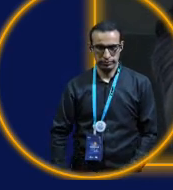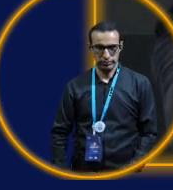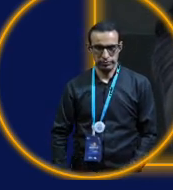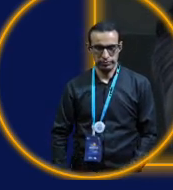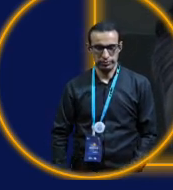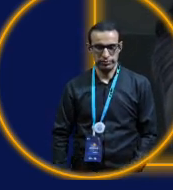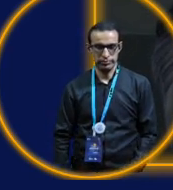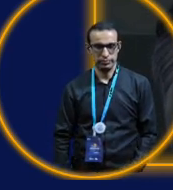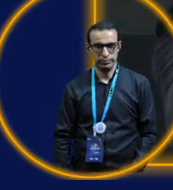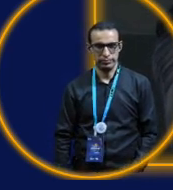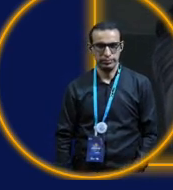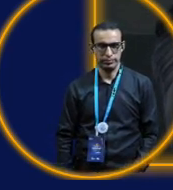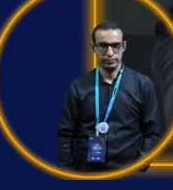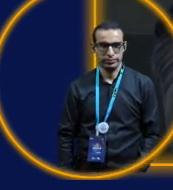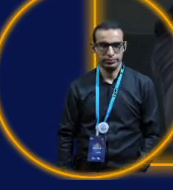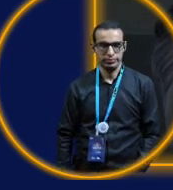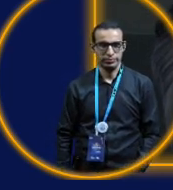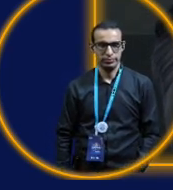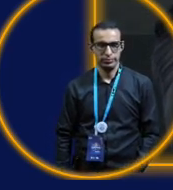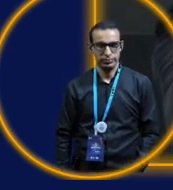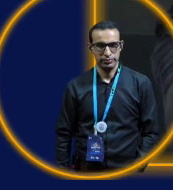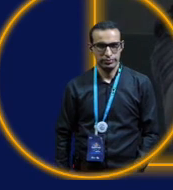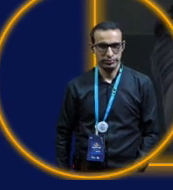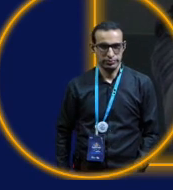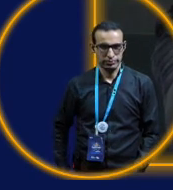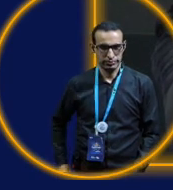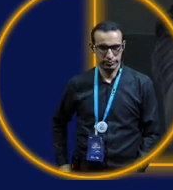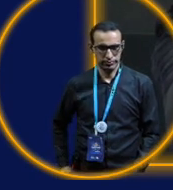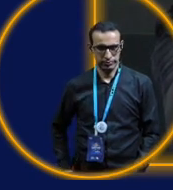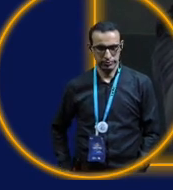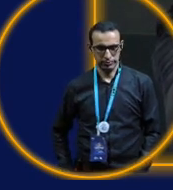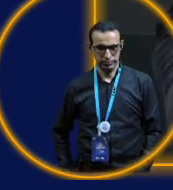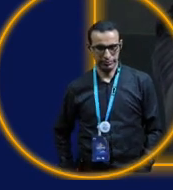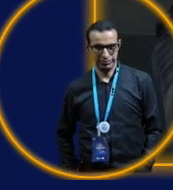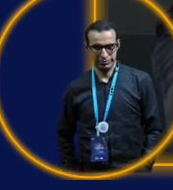ayuda vamos a responder el micrófono ya lo tien y